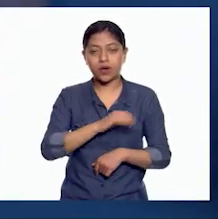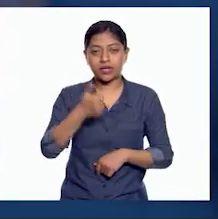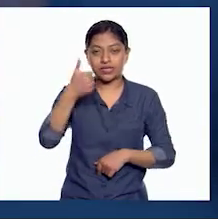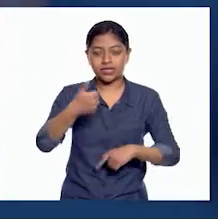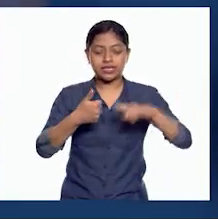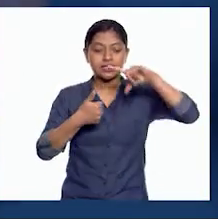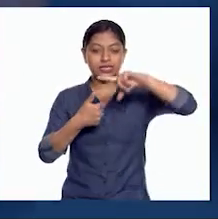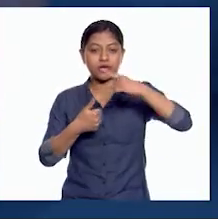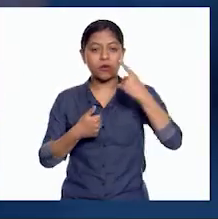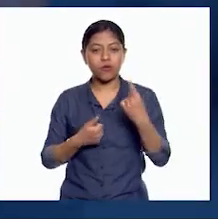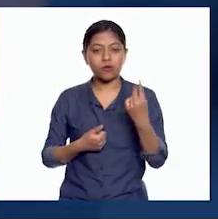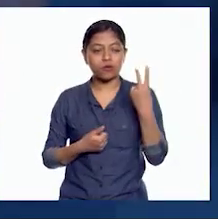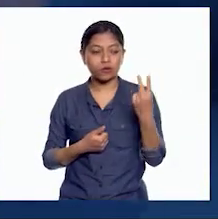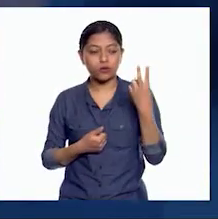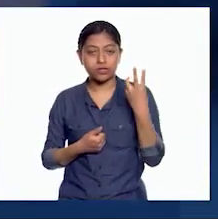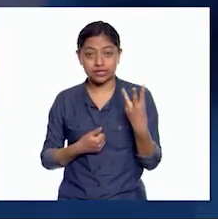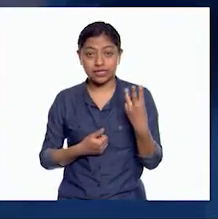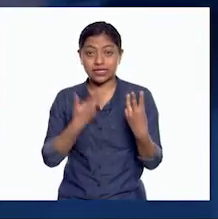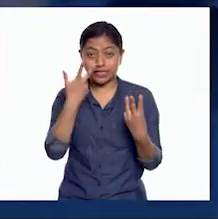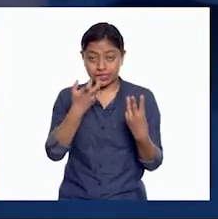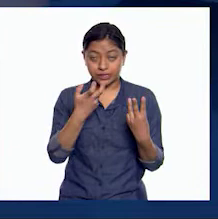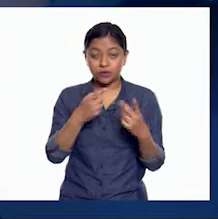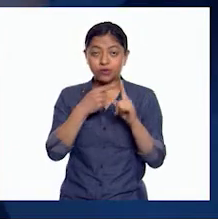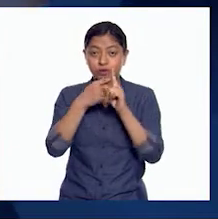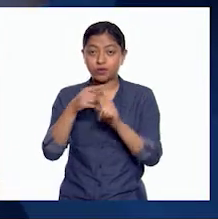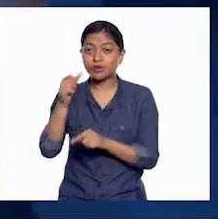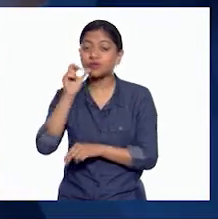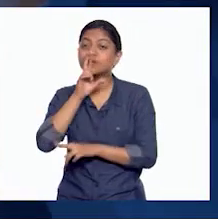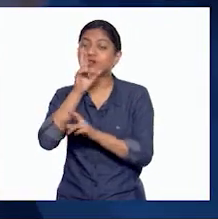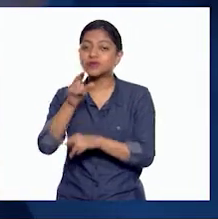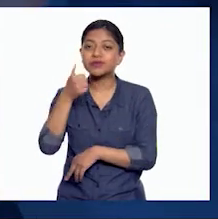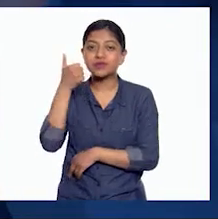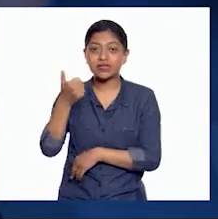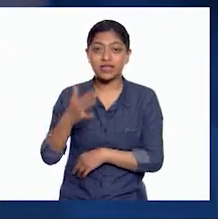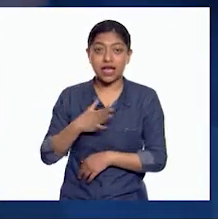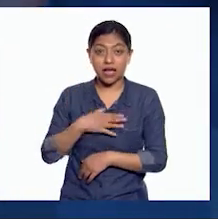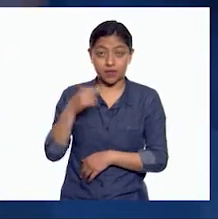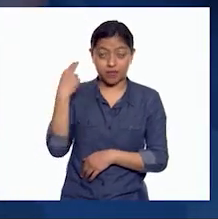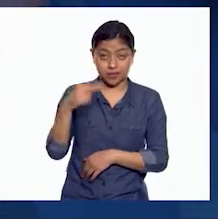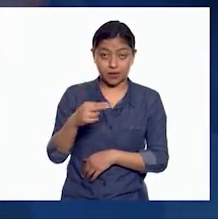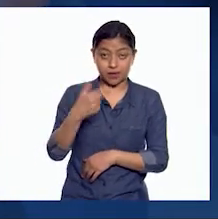3. La suma de 1, 2 y 3 da 6. Mi nombre es